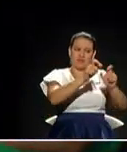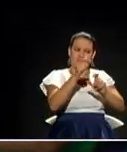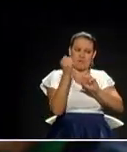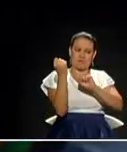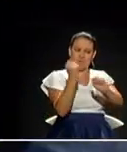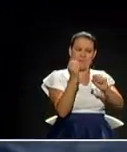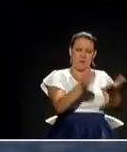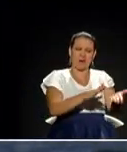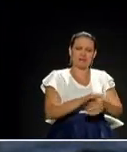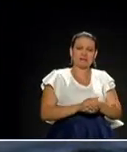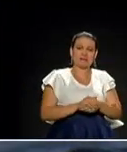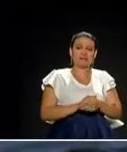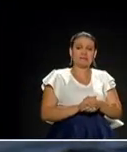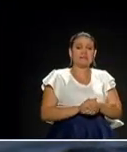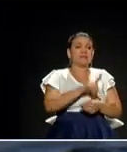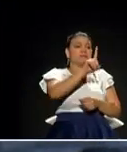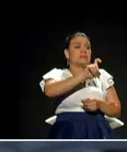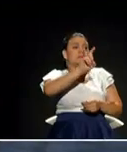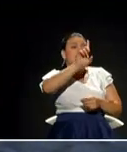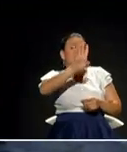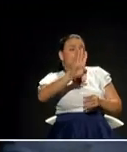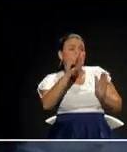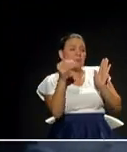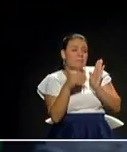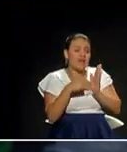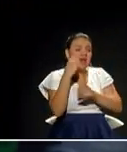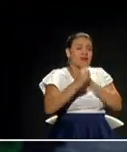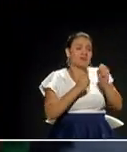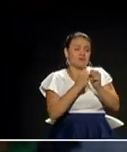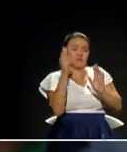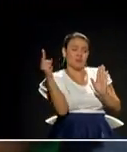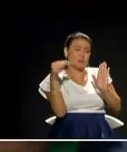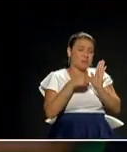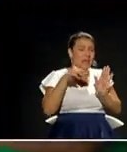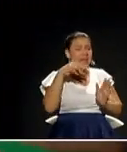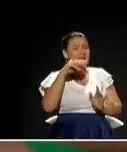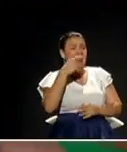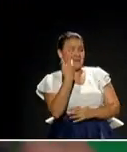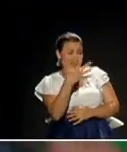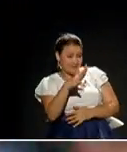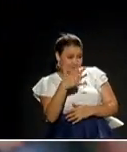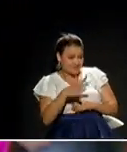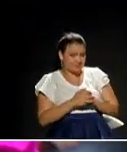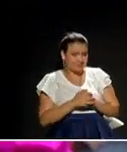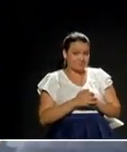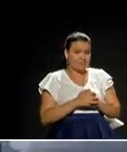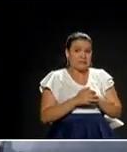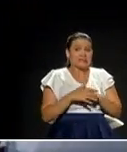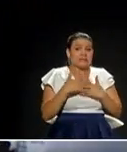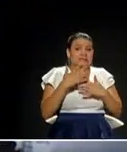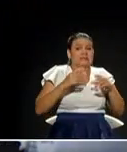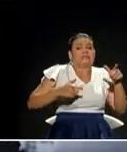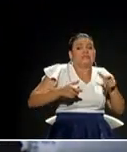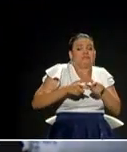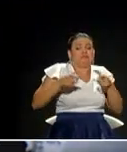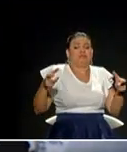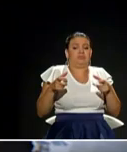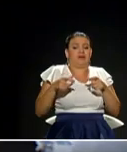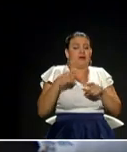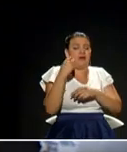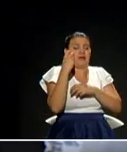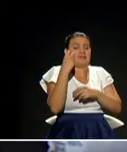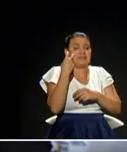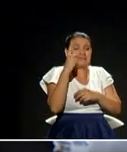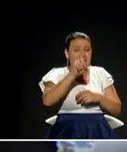494 homicidios en el 2015 a 632 en el en el 2018 y